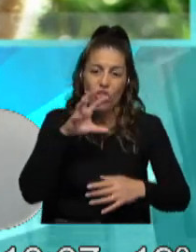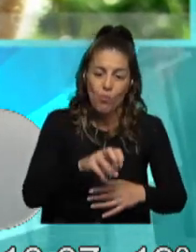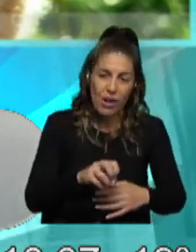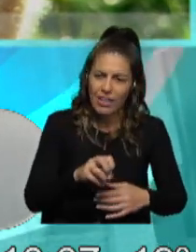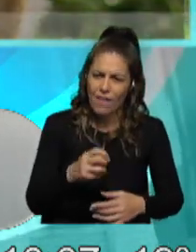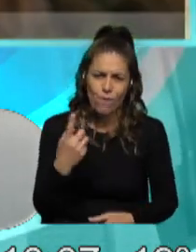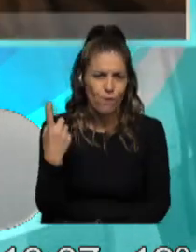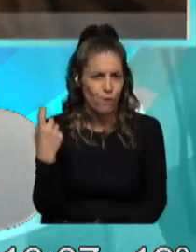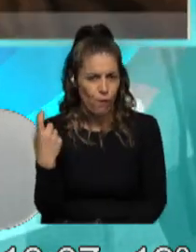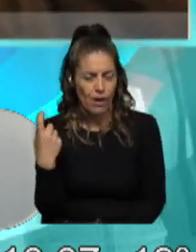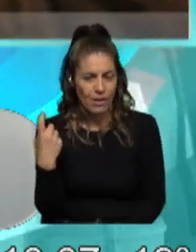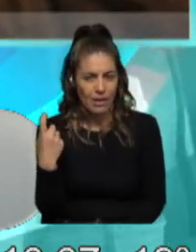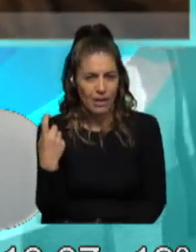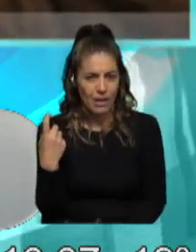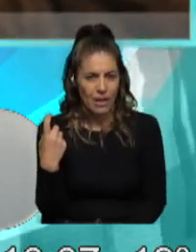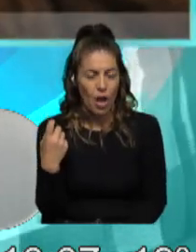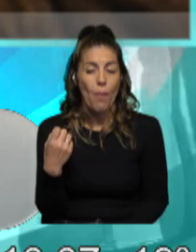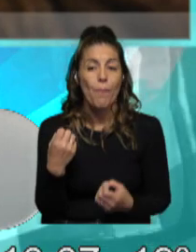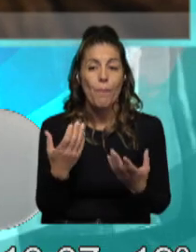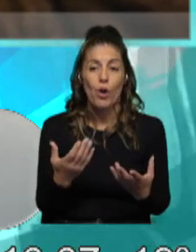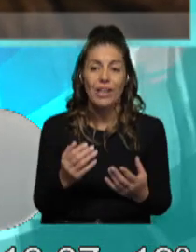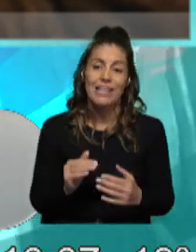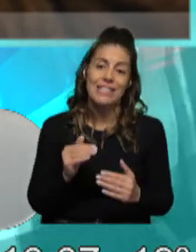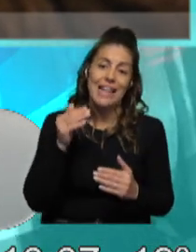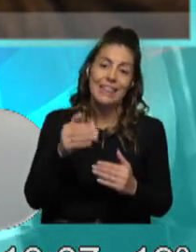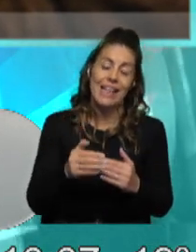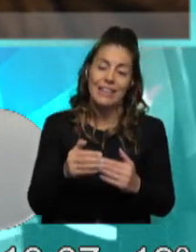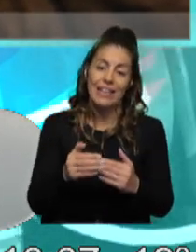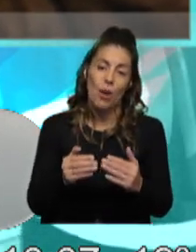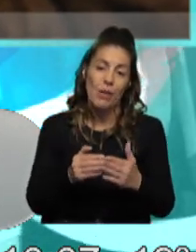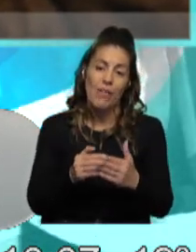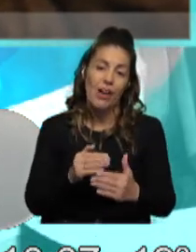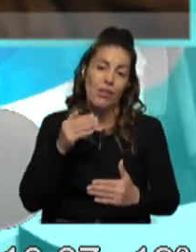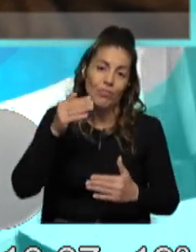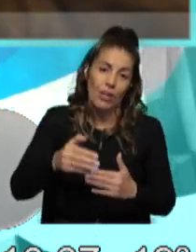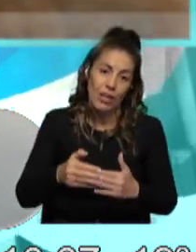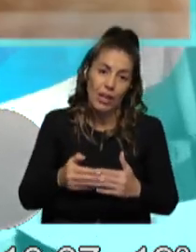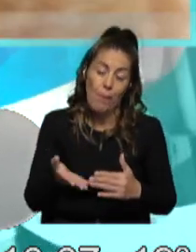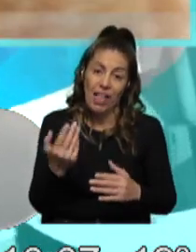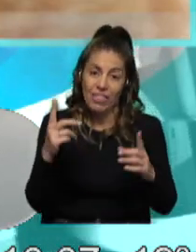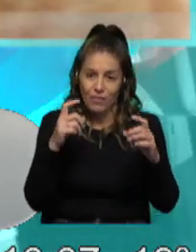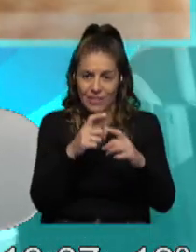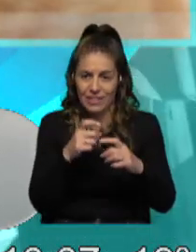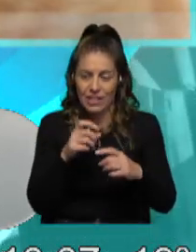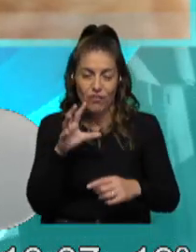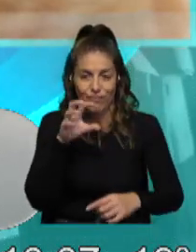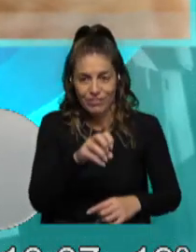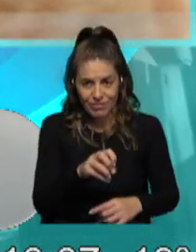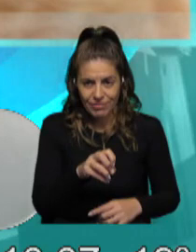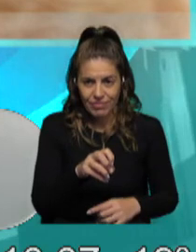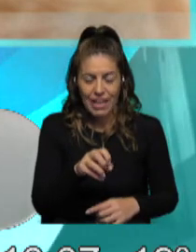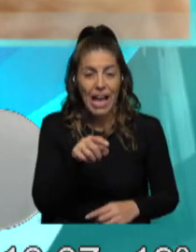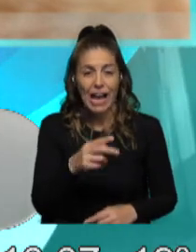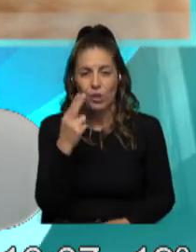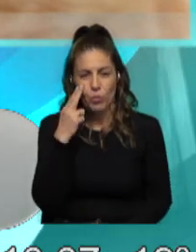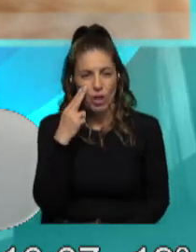fuerte. Porque ya de alguna manera saltaste la primera barrera, por lo tanto lo que se viene es bastante más complicado. Entonces ahí hay veces que hay un problema.